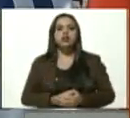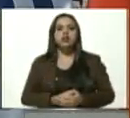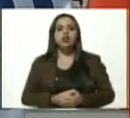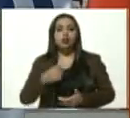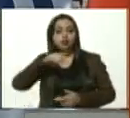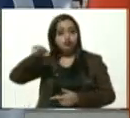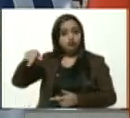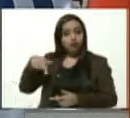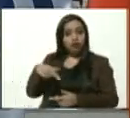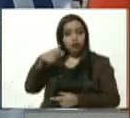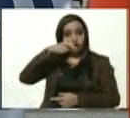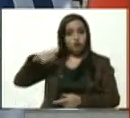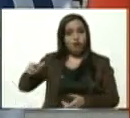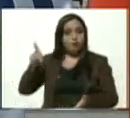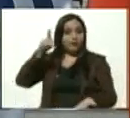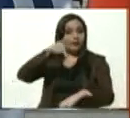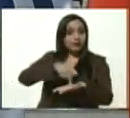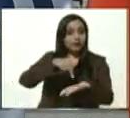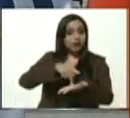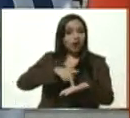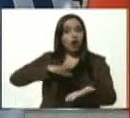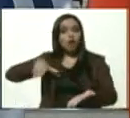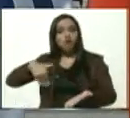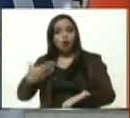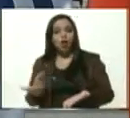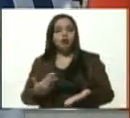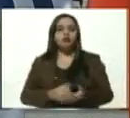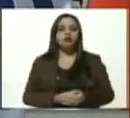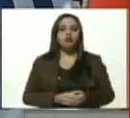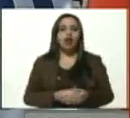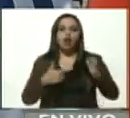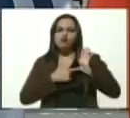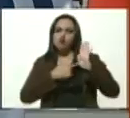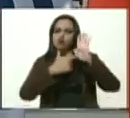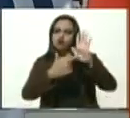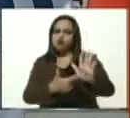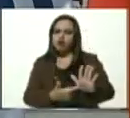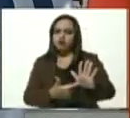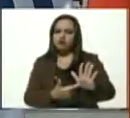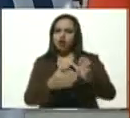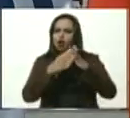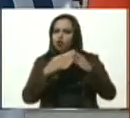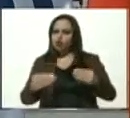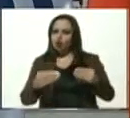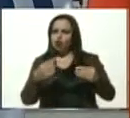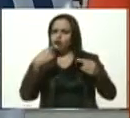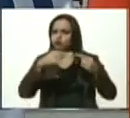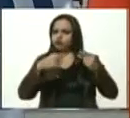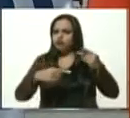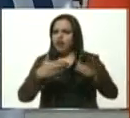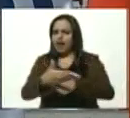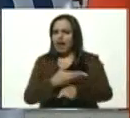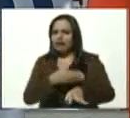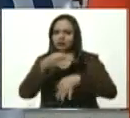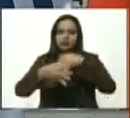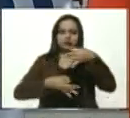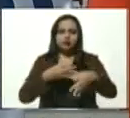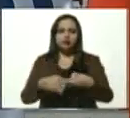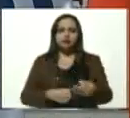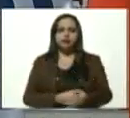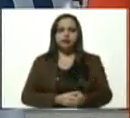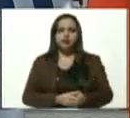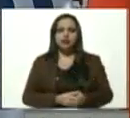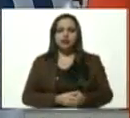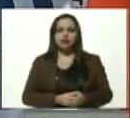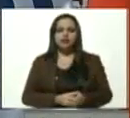participación, dará al traste con todo esto que señalamos anteriormente, que se